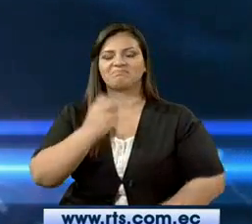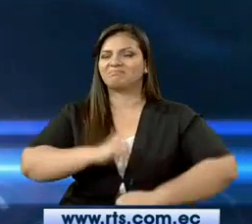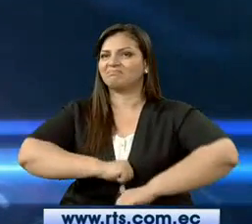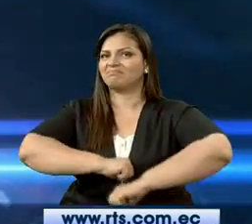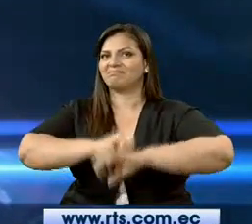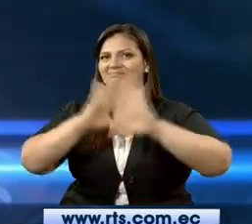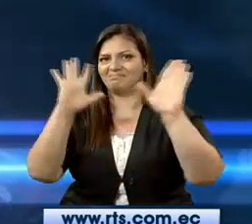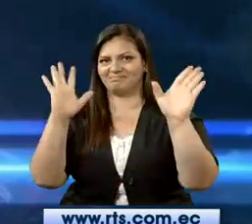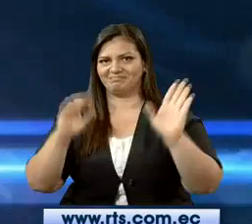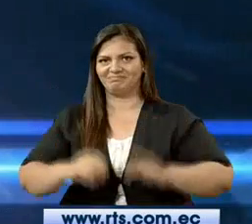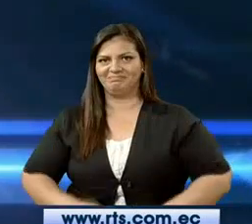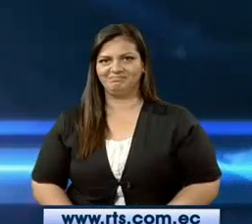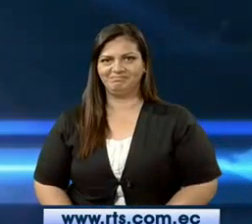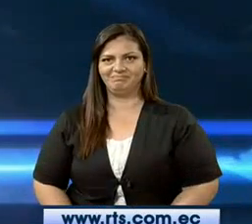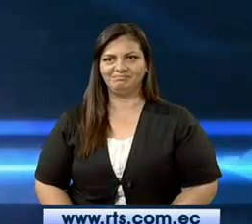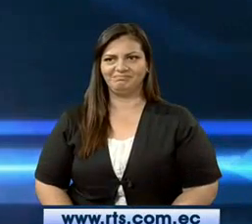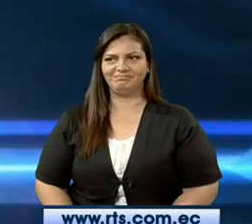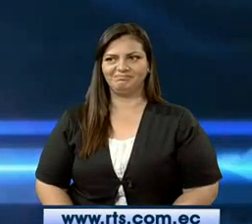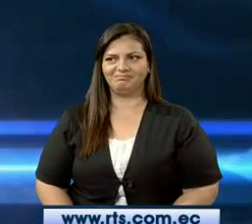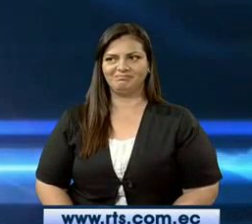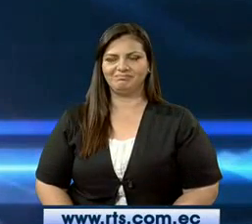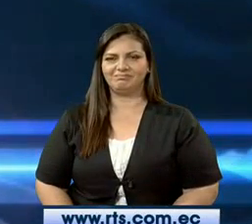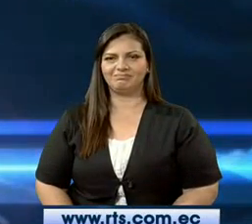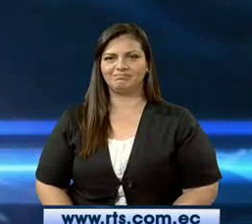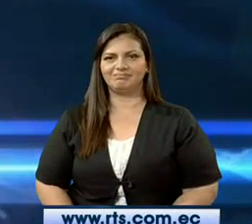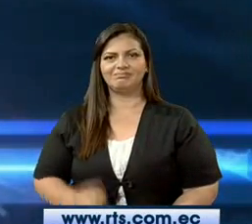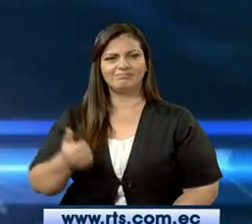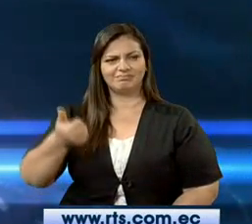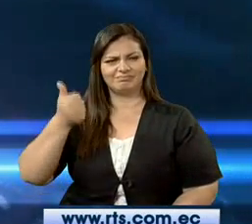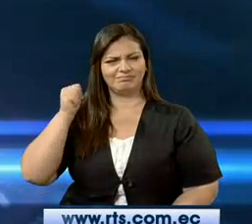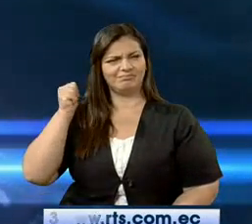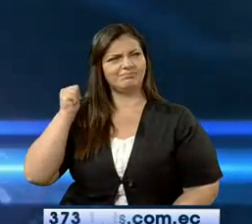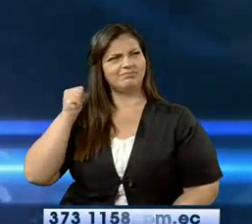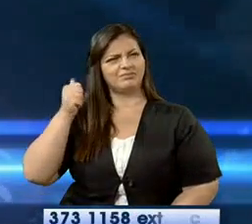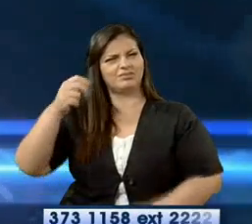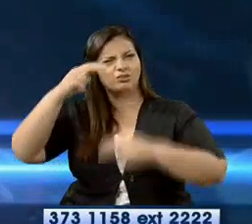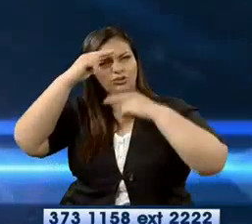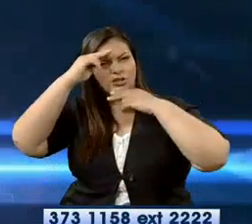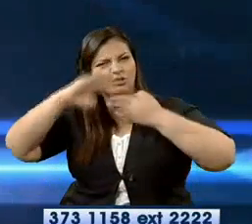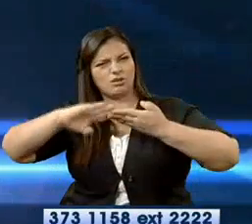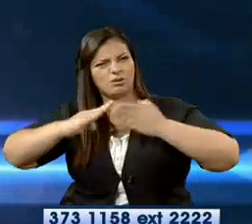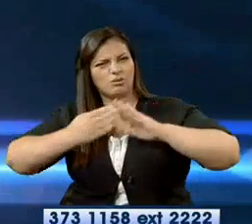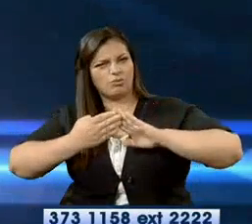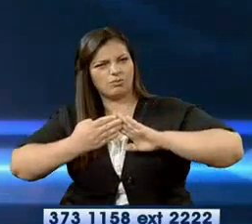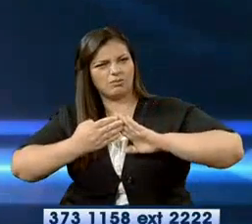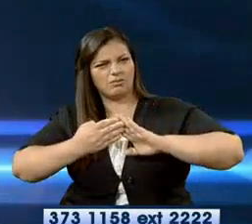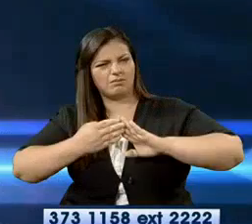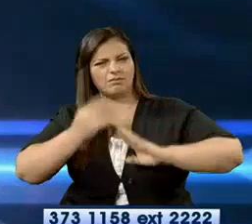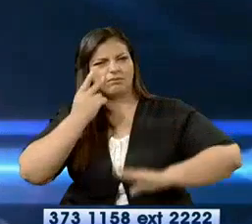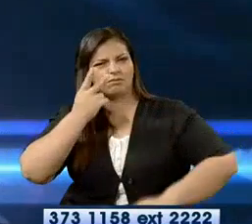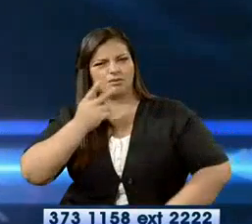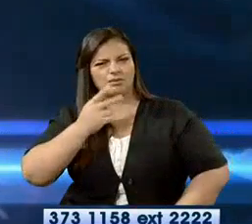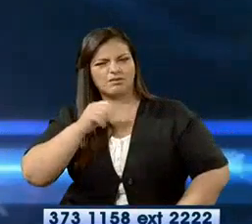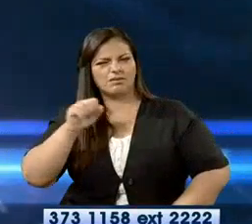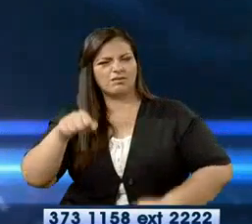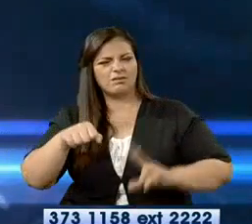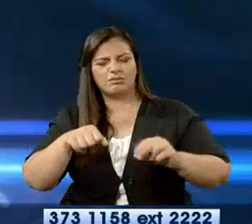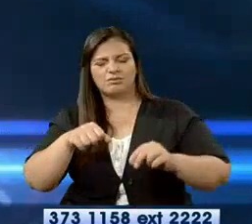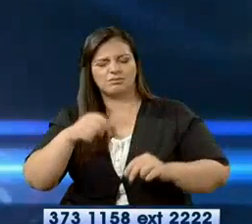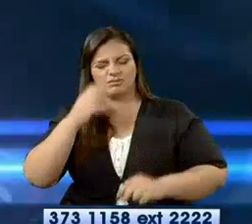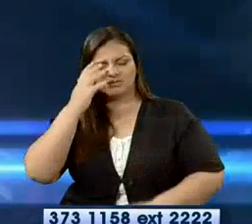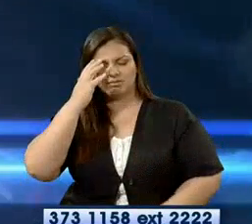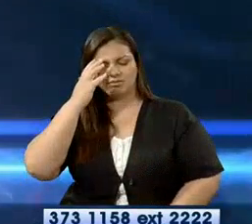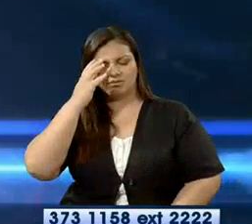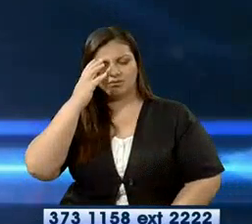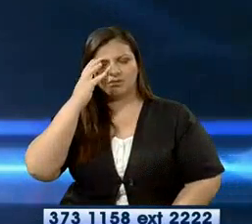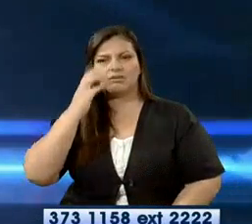Ayer pudimos ver, yo no sé si en comunidad me parece que fue, no lo vimos aquí, señor productor, que han puesto una